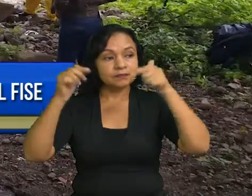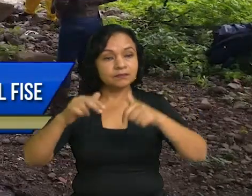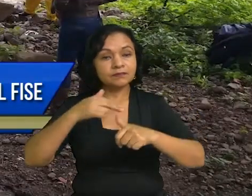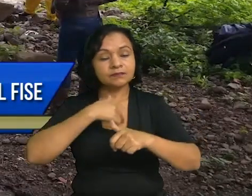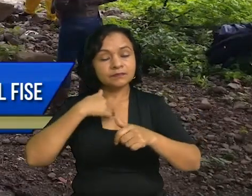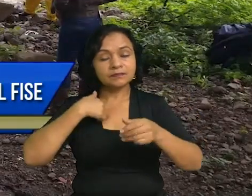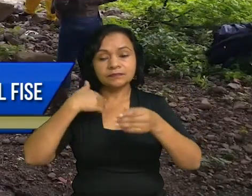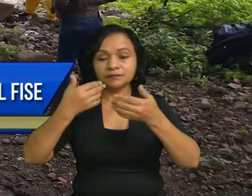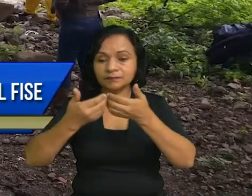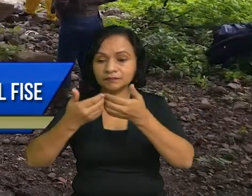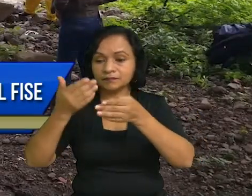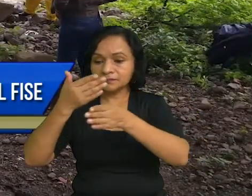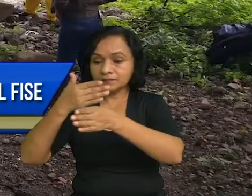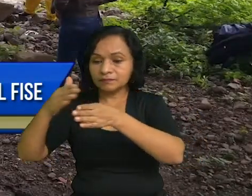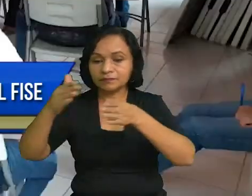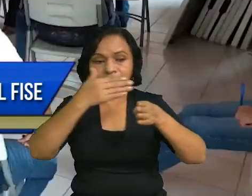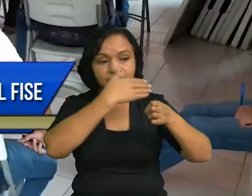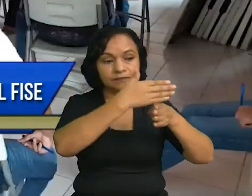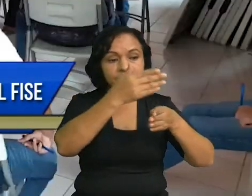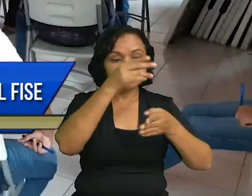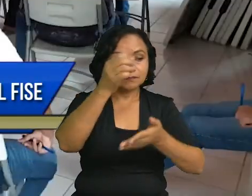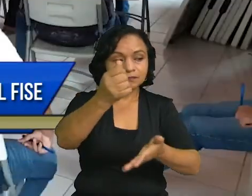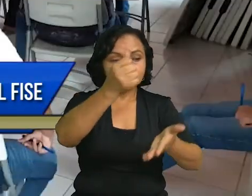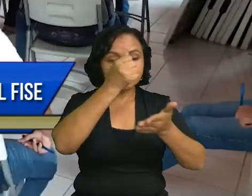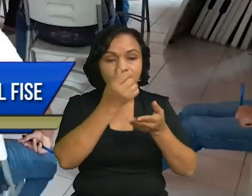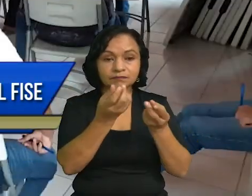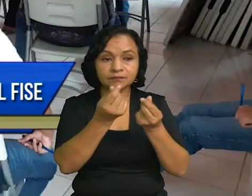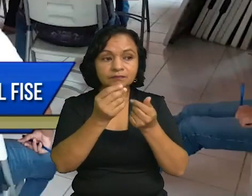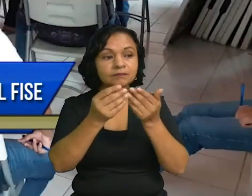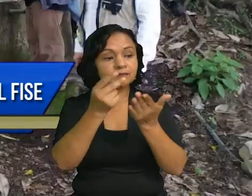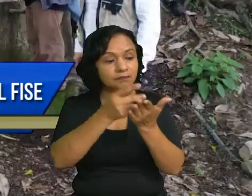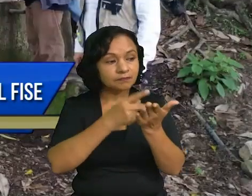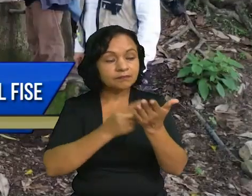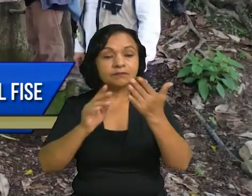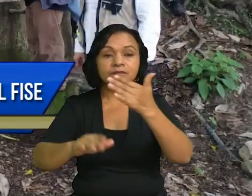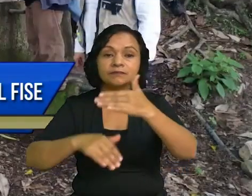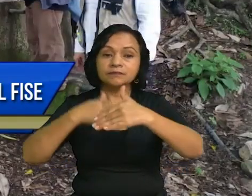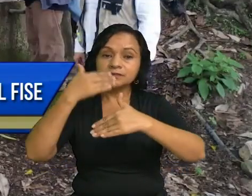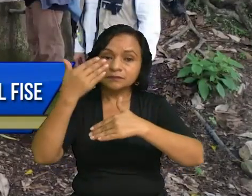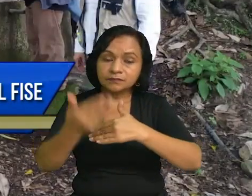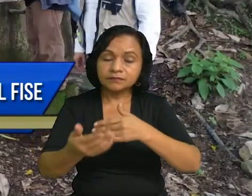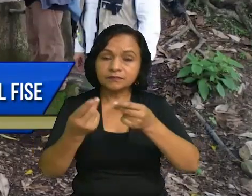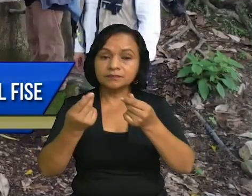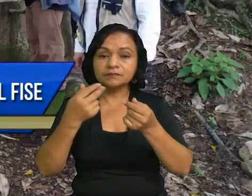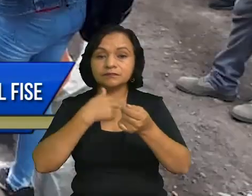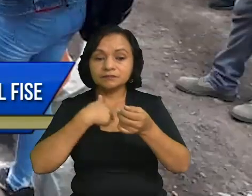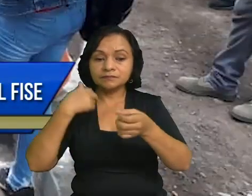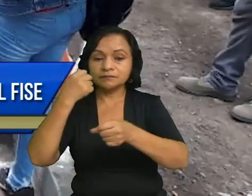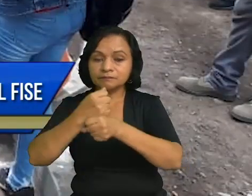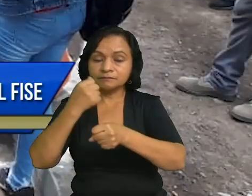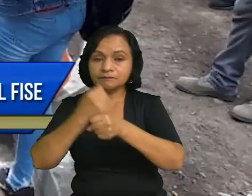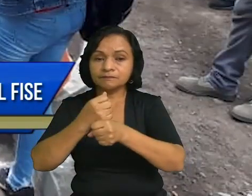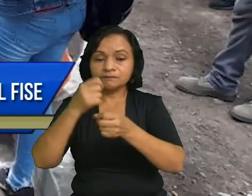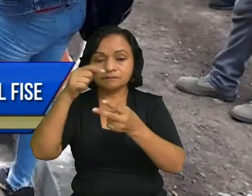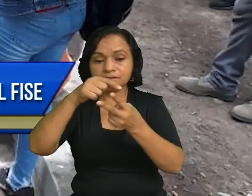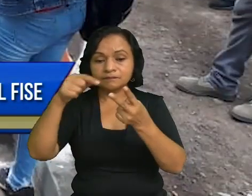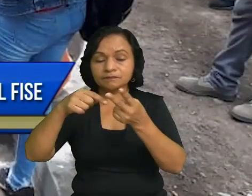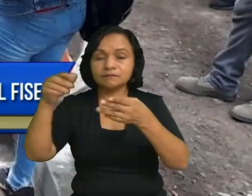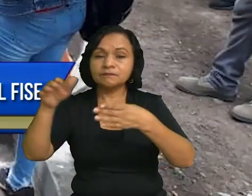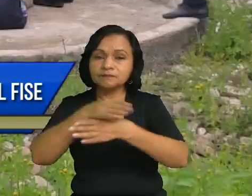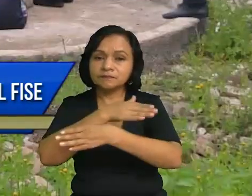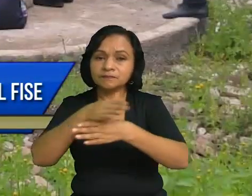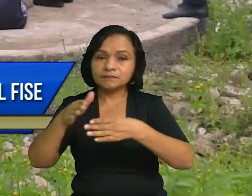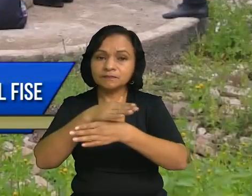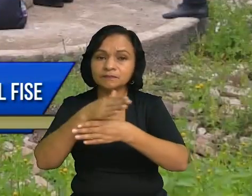por separado en estos recursos de preinversión y después gestionamos los fondos para la ejecución dos momentos distintos pero